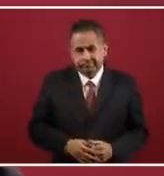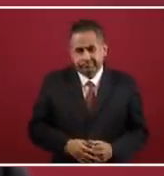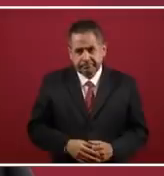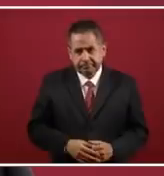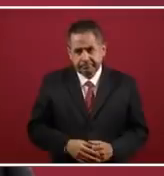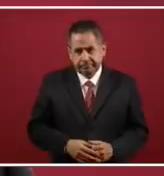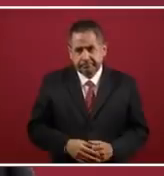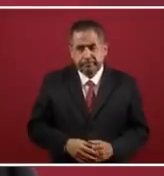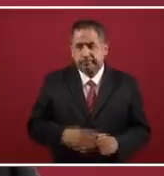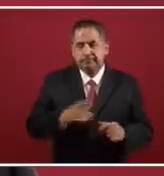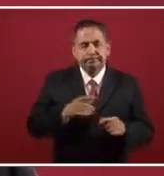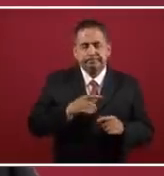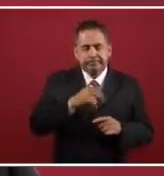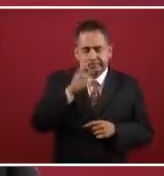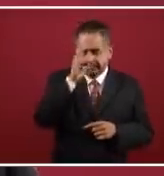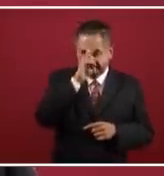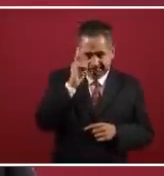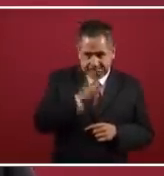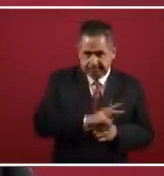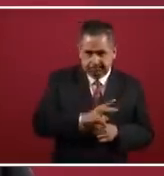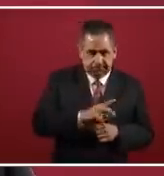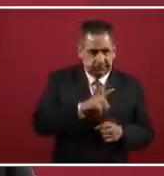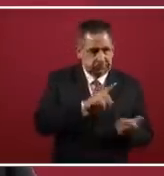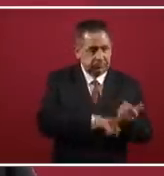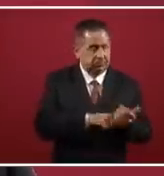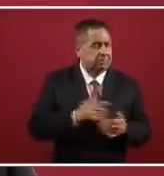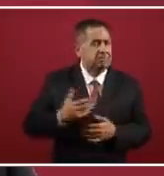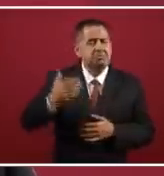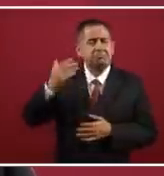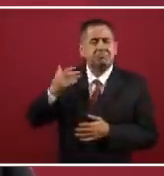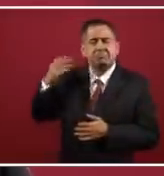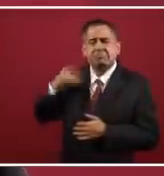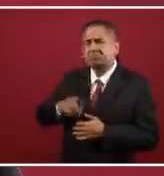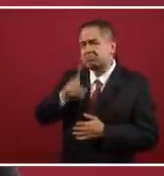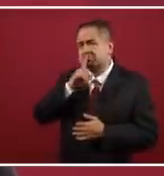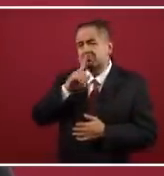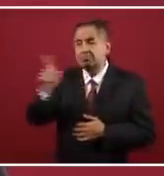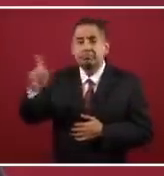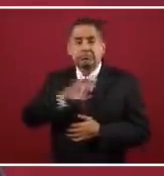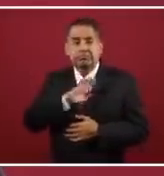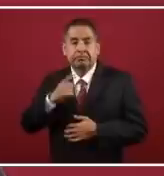Más que el saqueo que hubo durante la colonia.